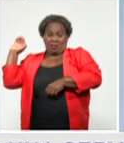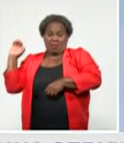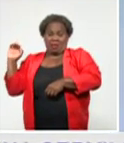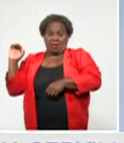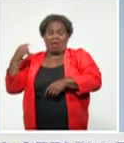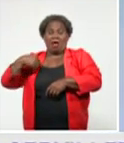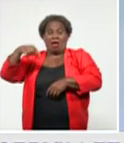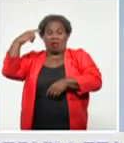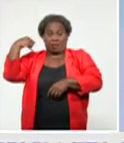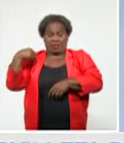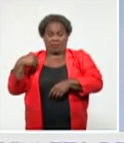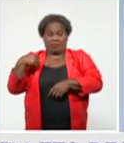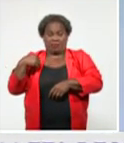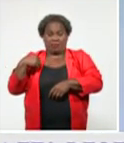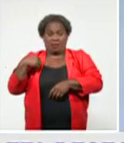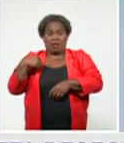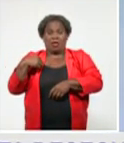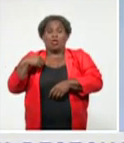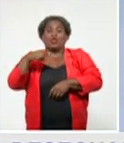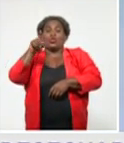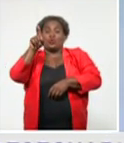nuevamente